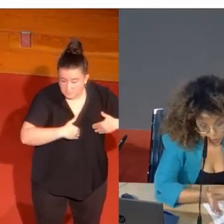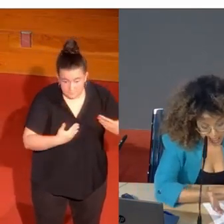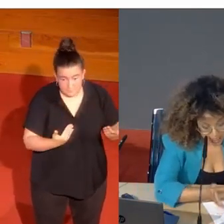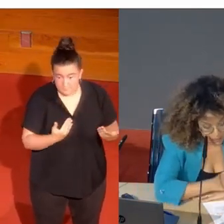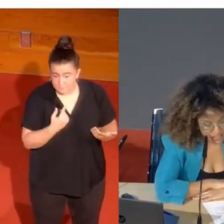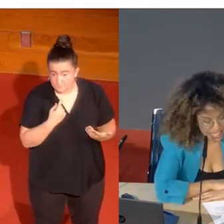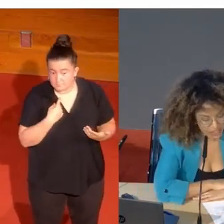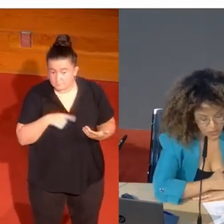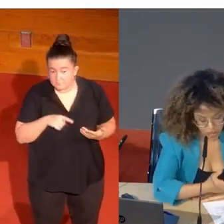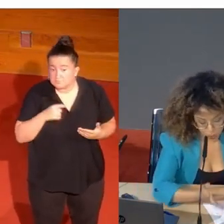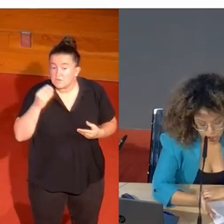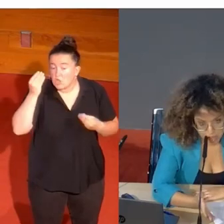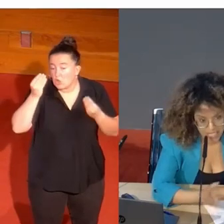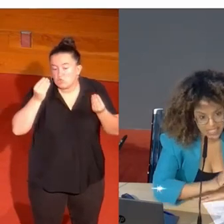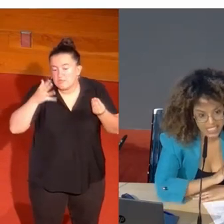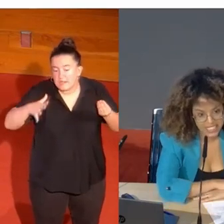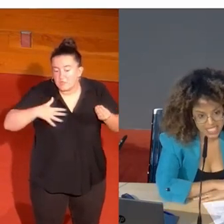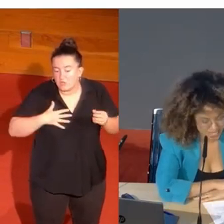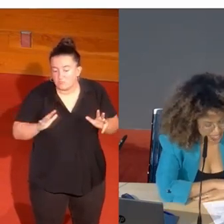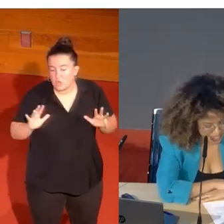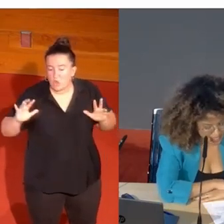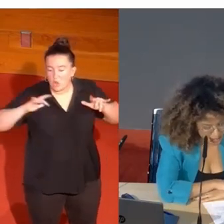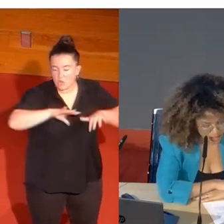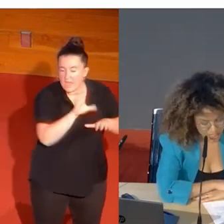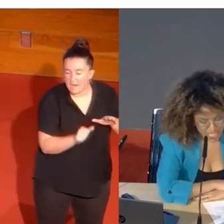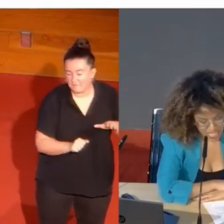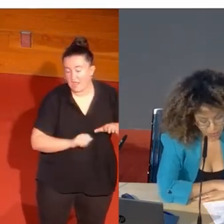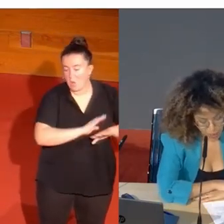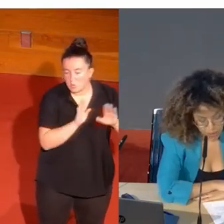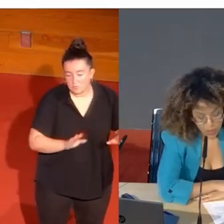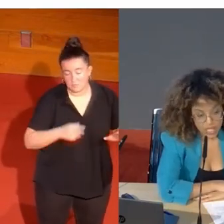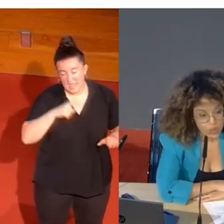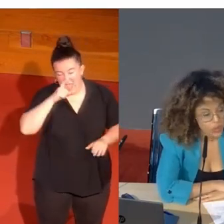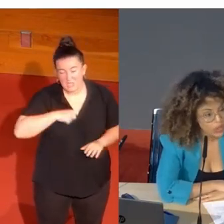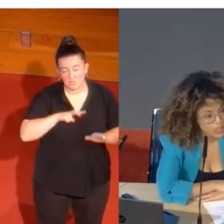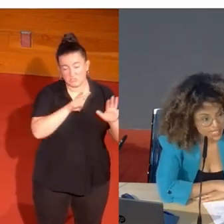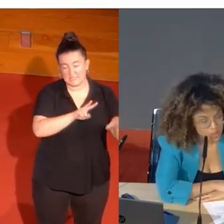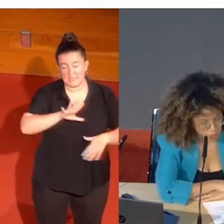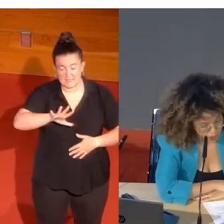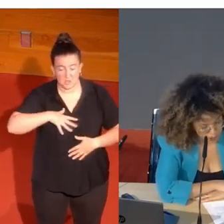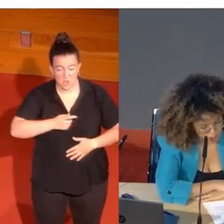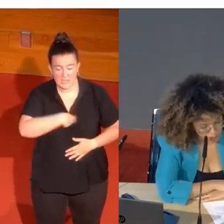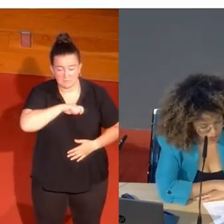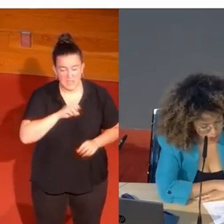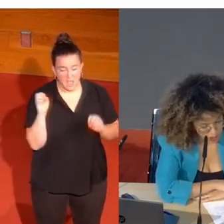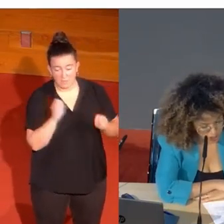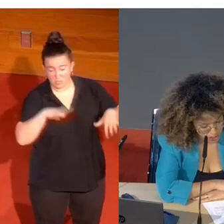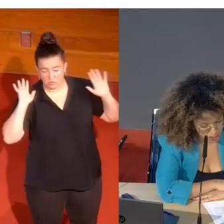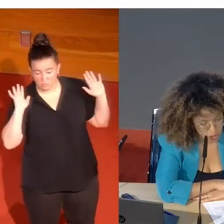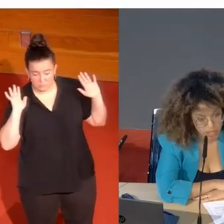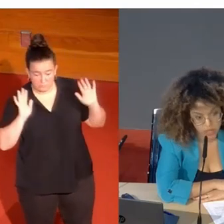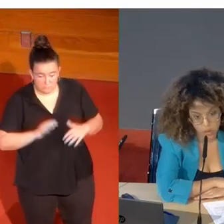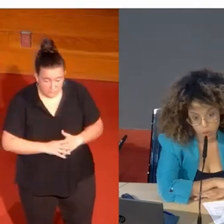la última Colonia de África abandonado por España en el 75 Y bueno pues ahora es uno de los grandes conflictos olvidados